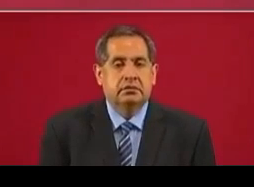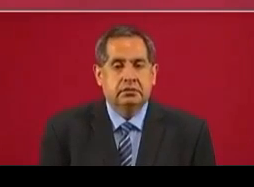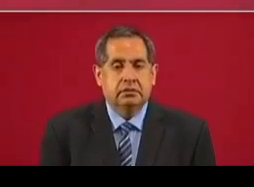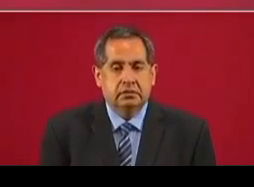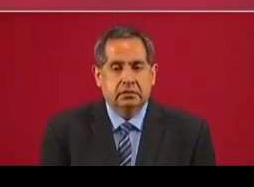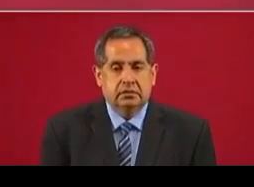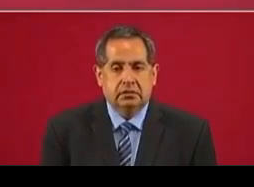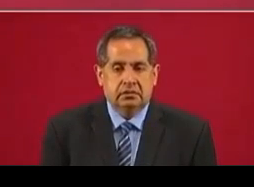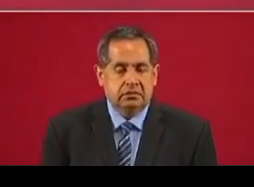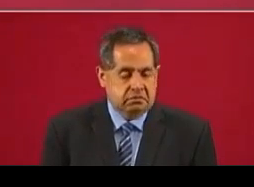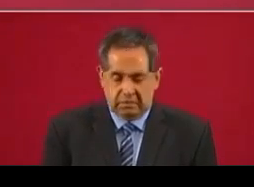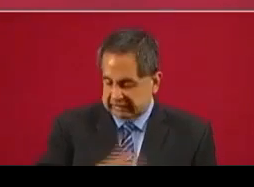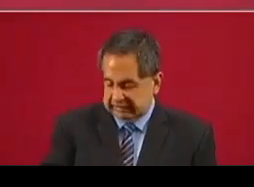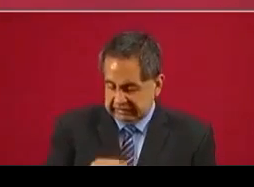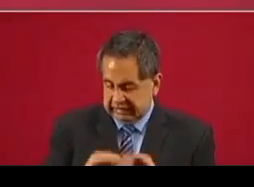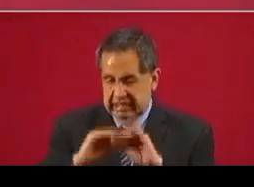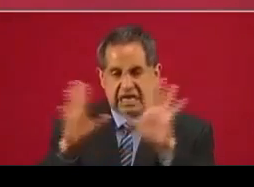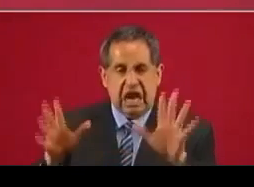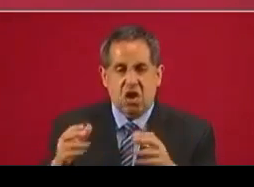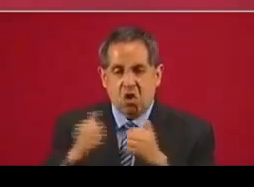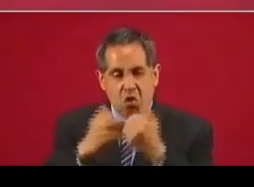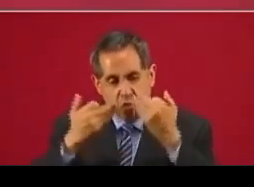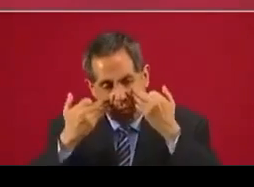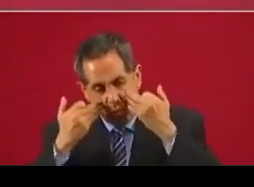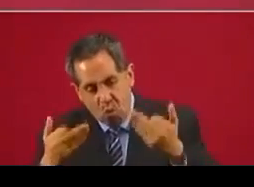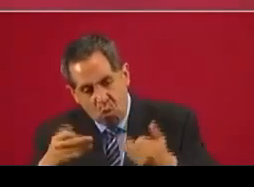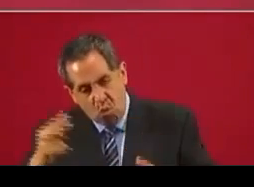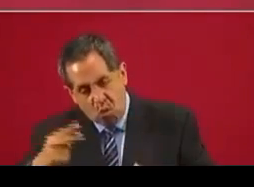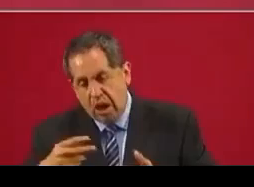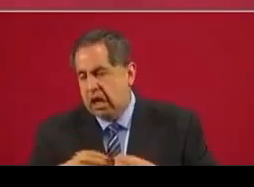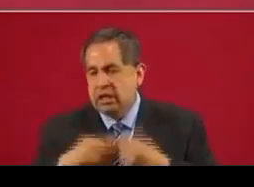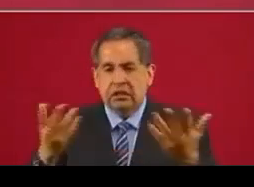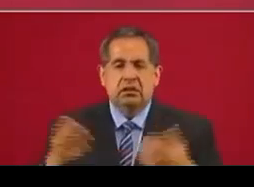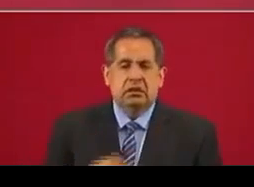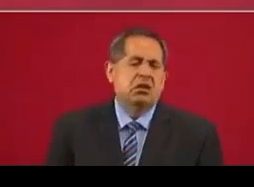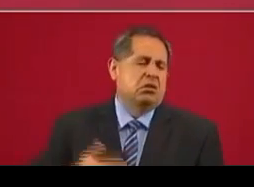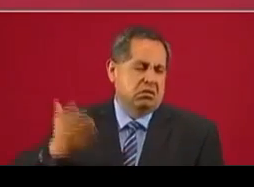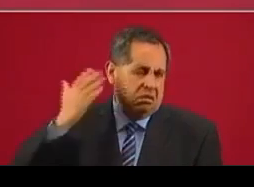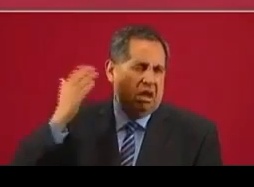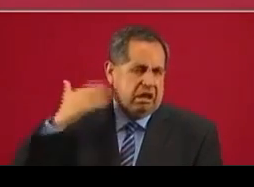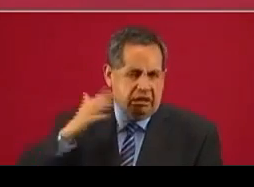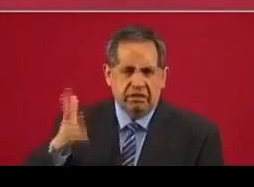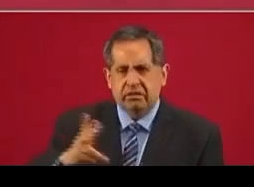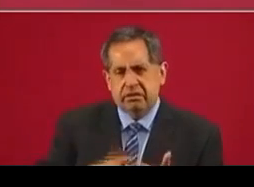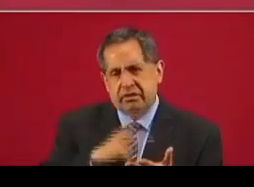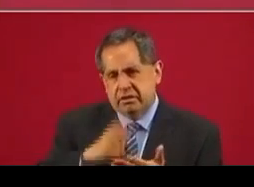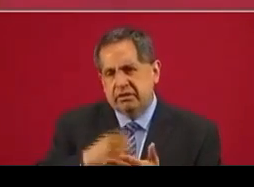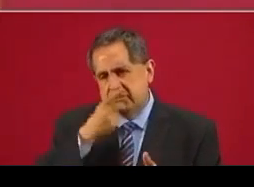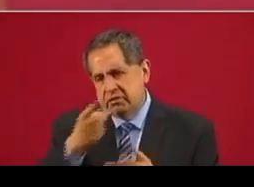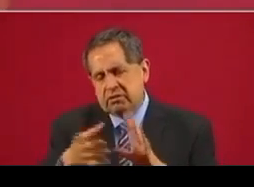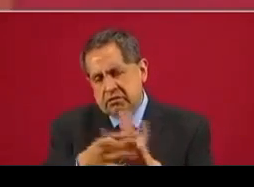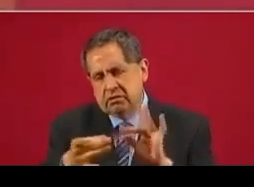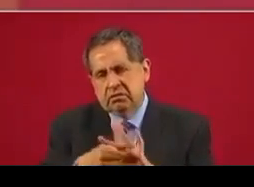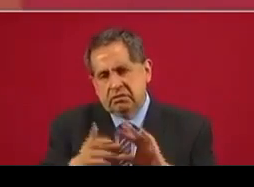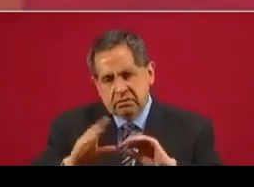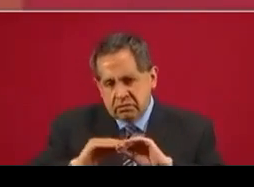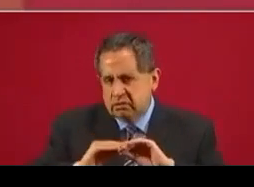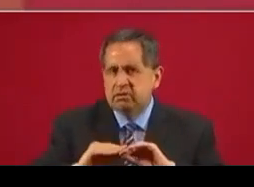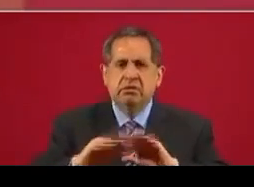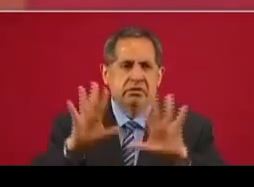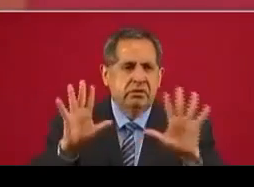con toda claridad además de que lo he venido planteando quiero dejar de